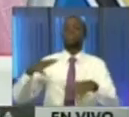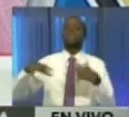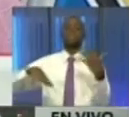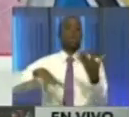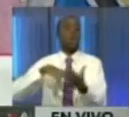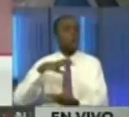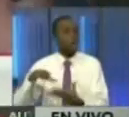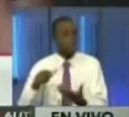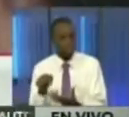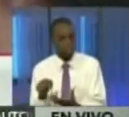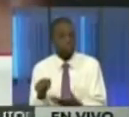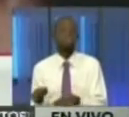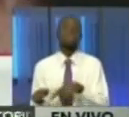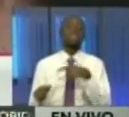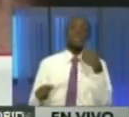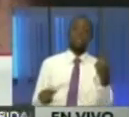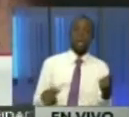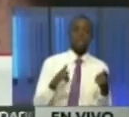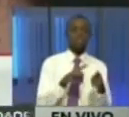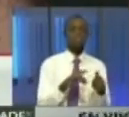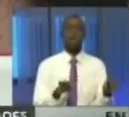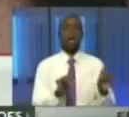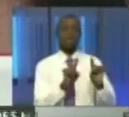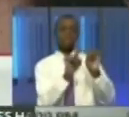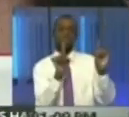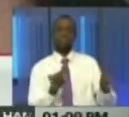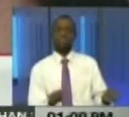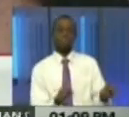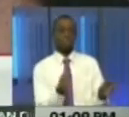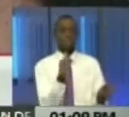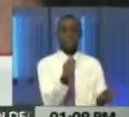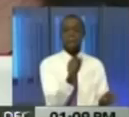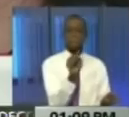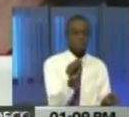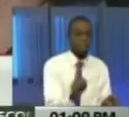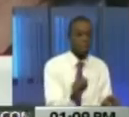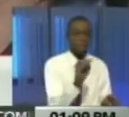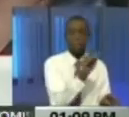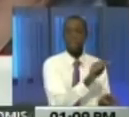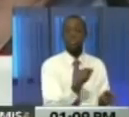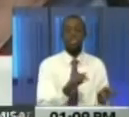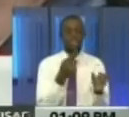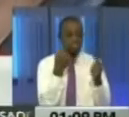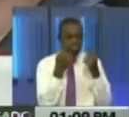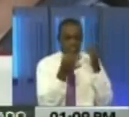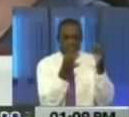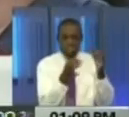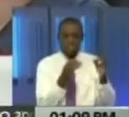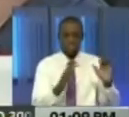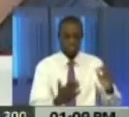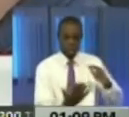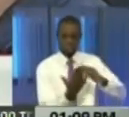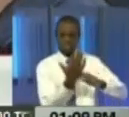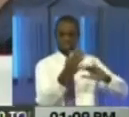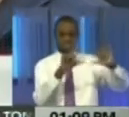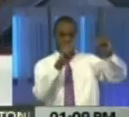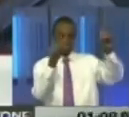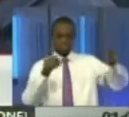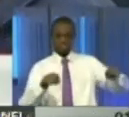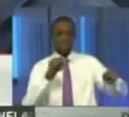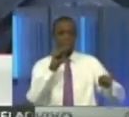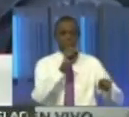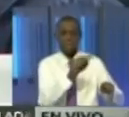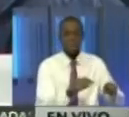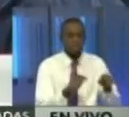se hizo una boleta, por ejemplo, en donde no se tuvieron los cuidados suficientes, los mecanismos de protección